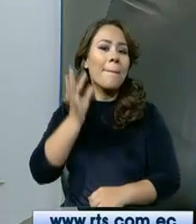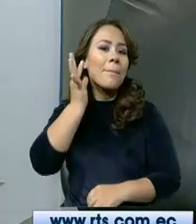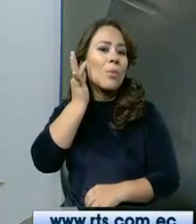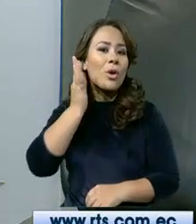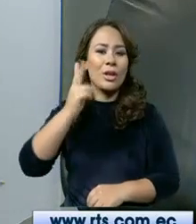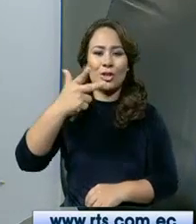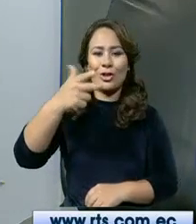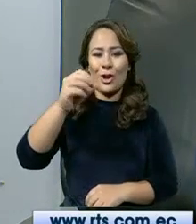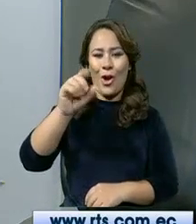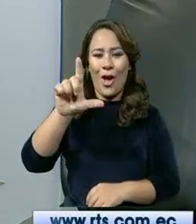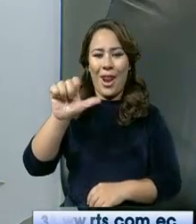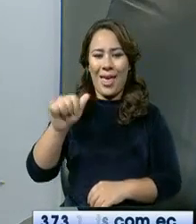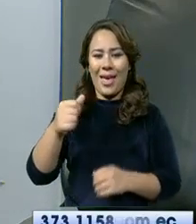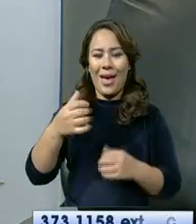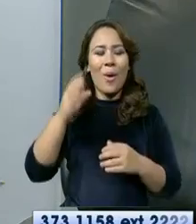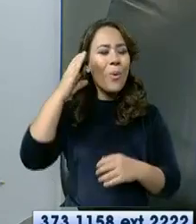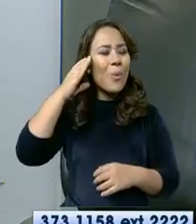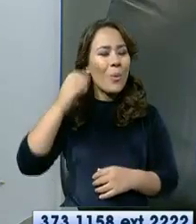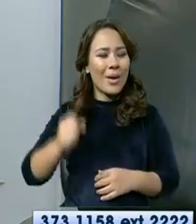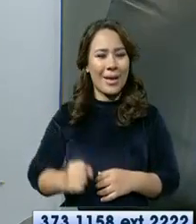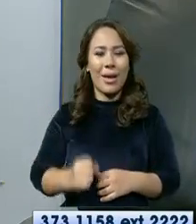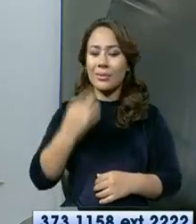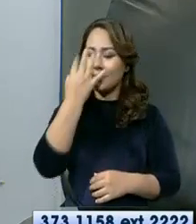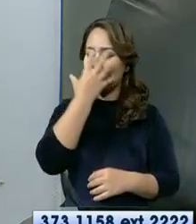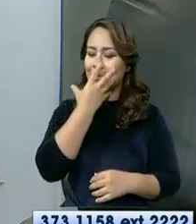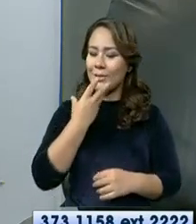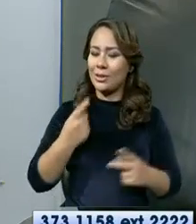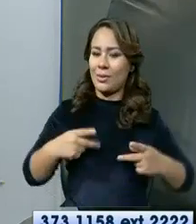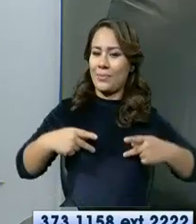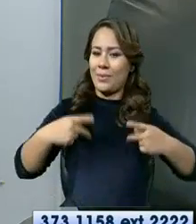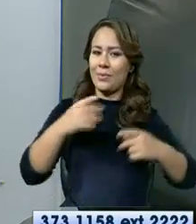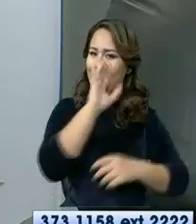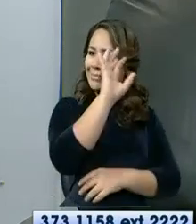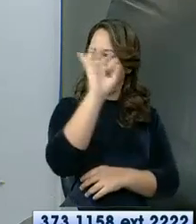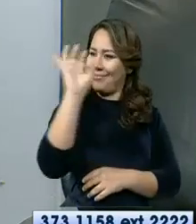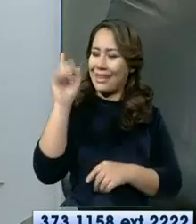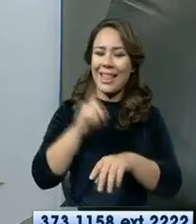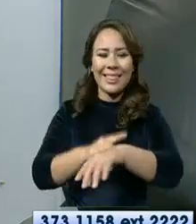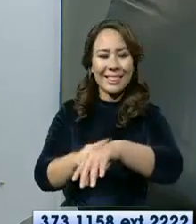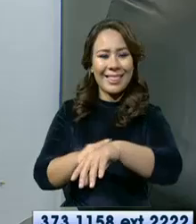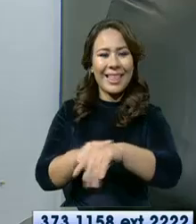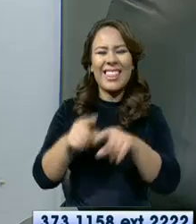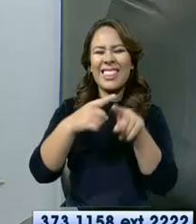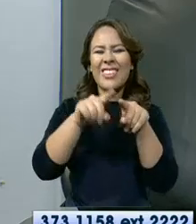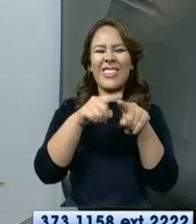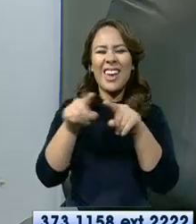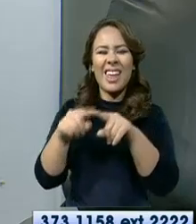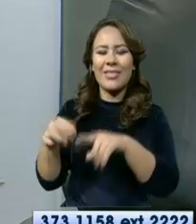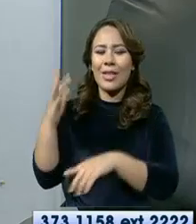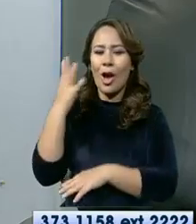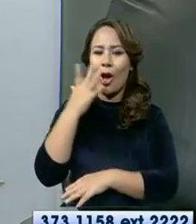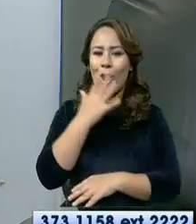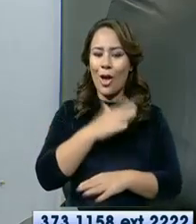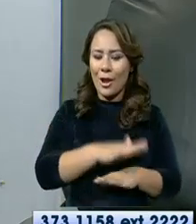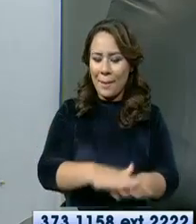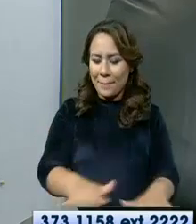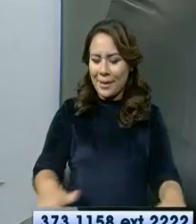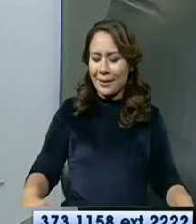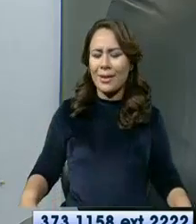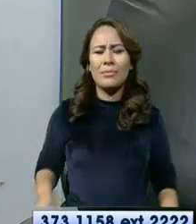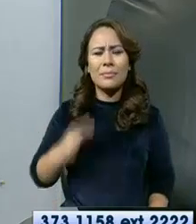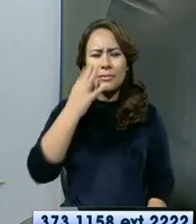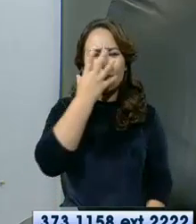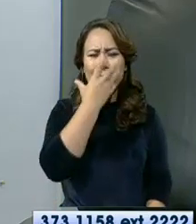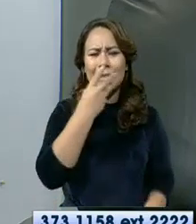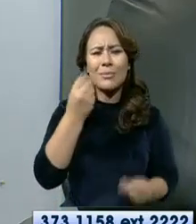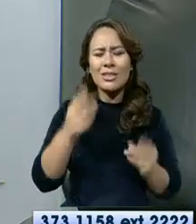vivo de la identidad mestiza de la provincia de La Suay. Su atuendo es un ícono folclórico lleno de detalles y con vistosos